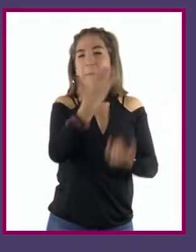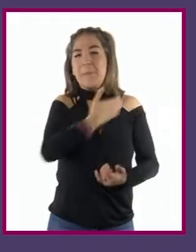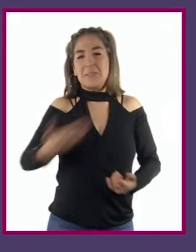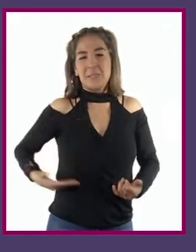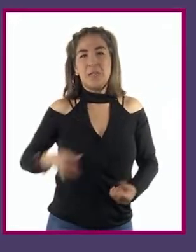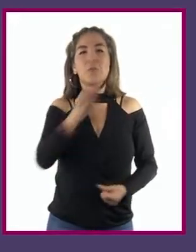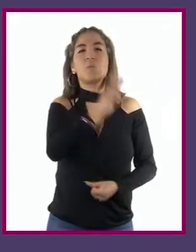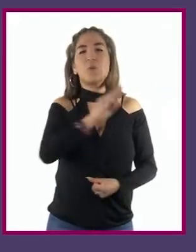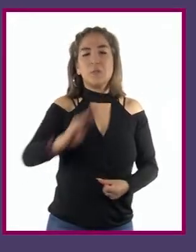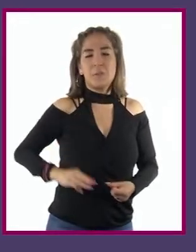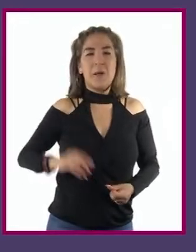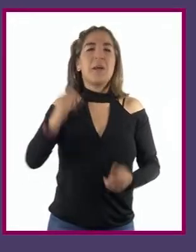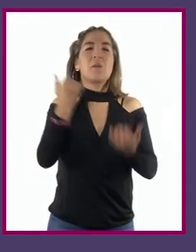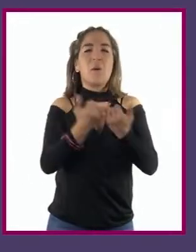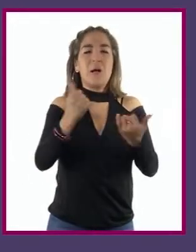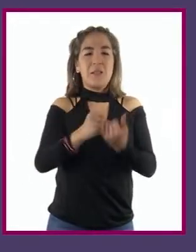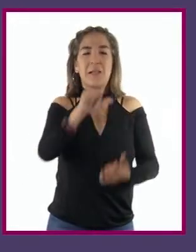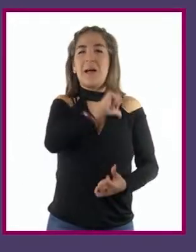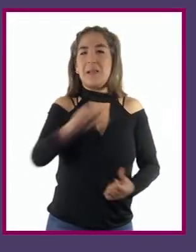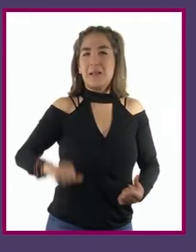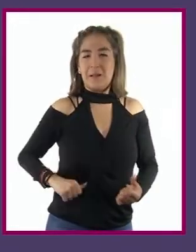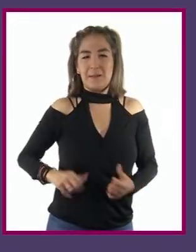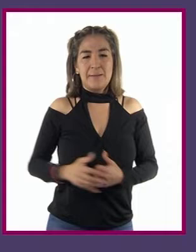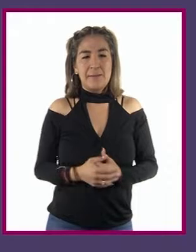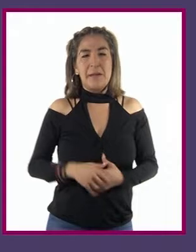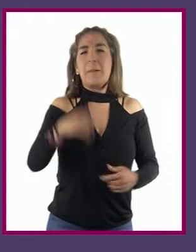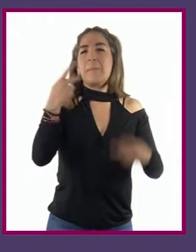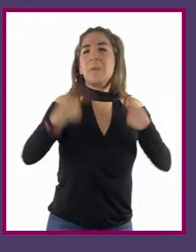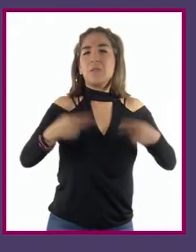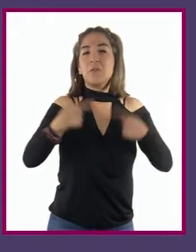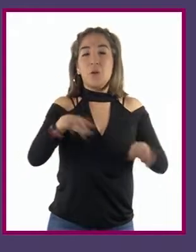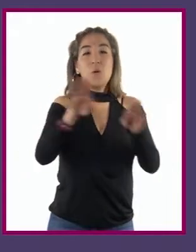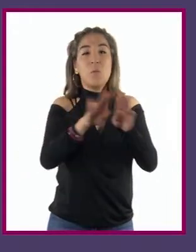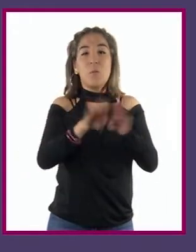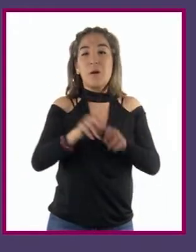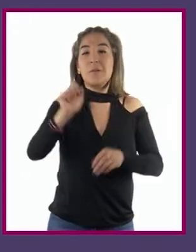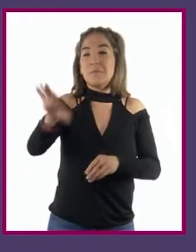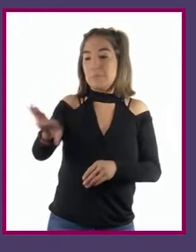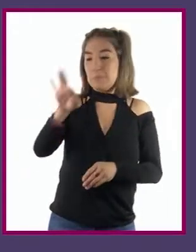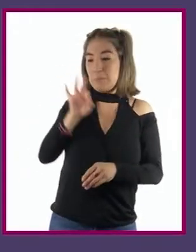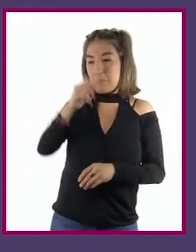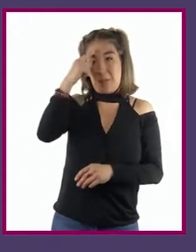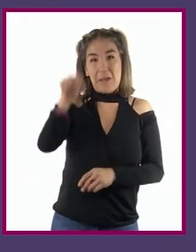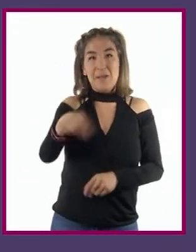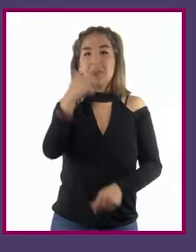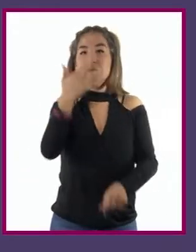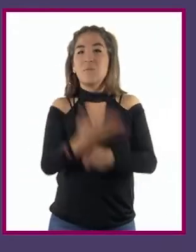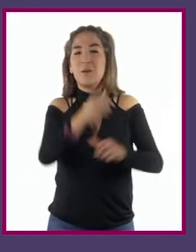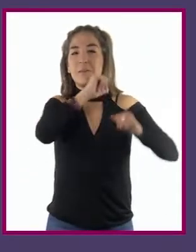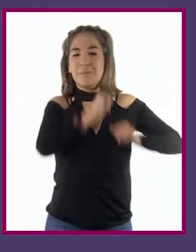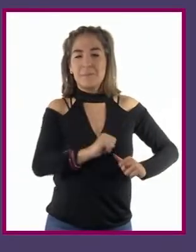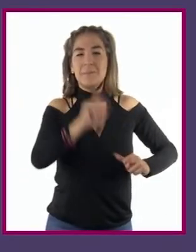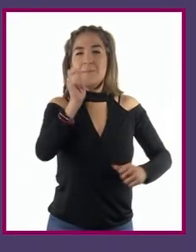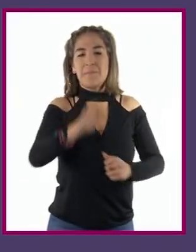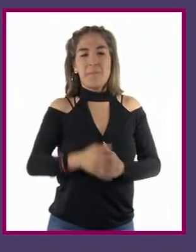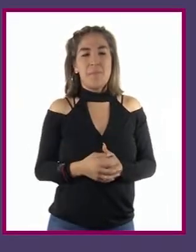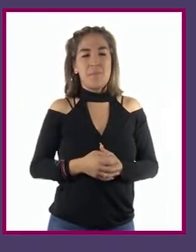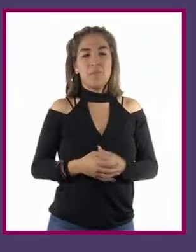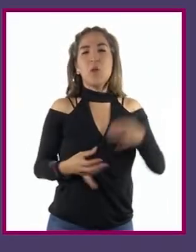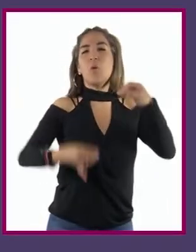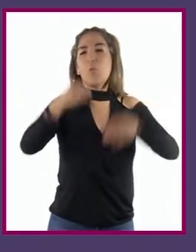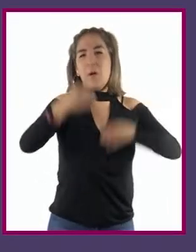y senadores. Las personas nombradas por los representantes populares para ocupar diversos cargos como